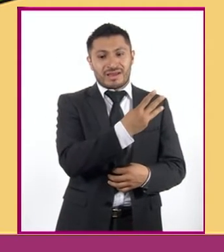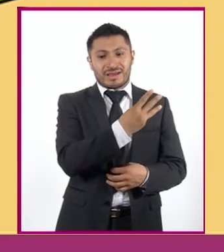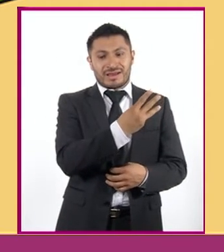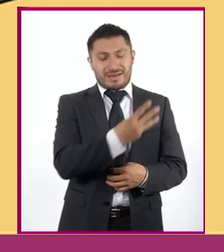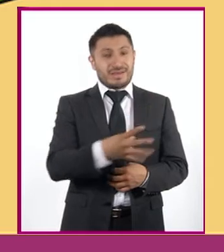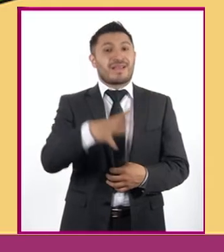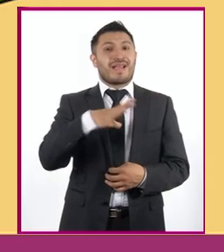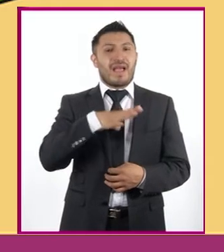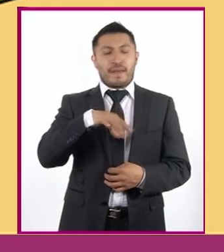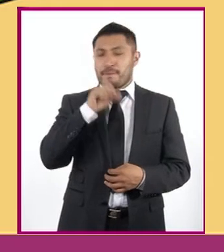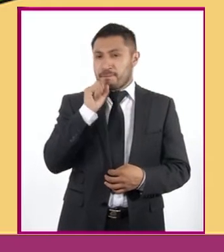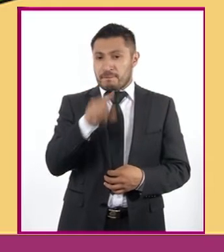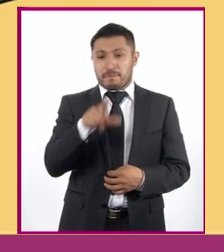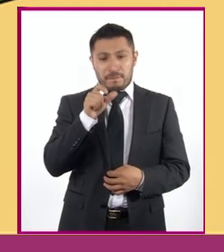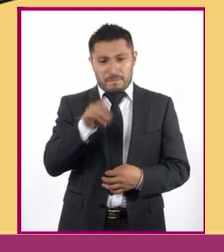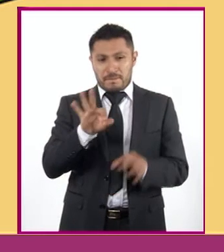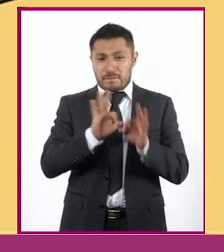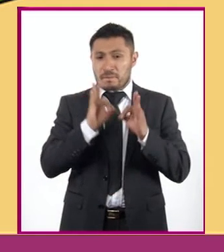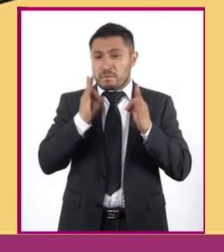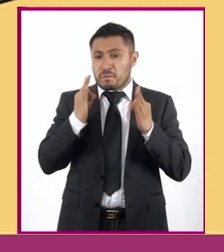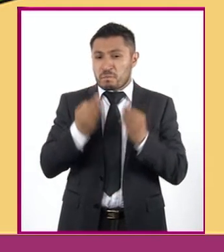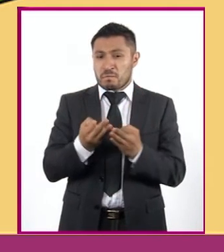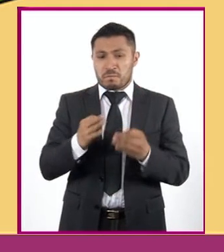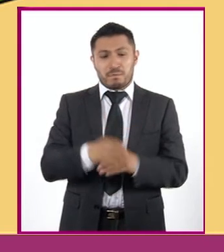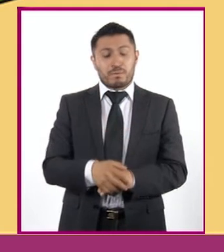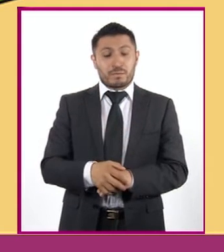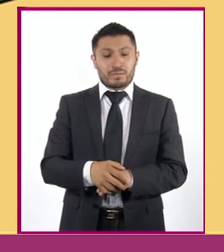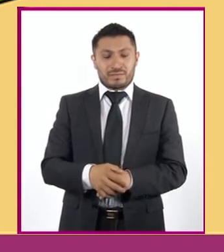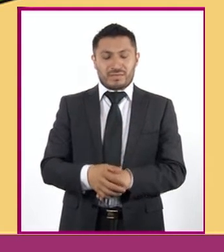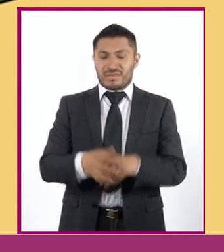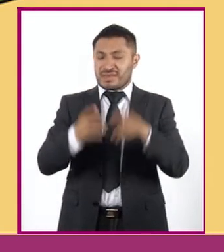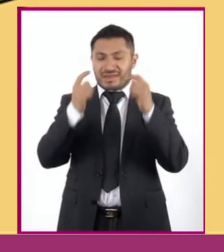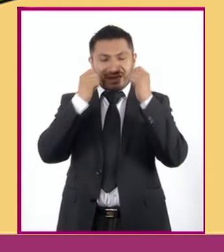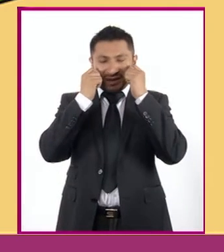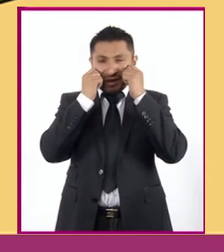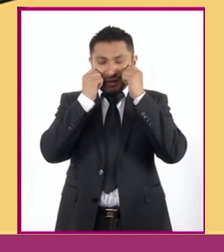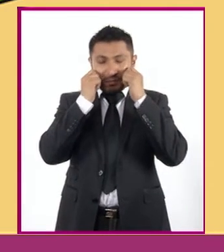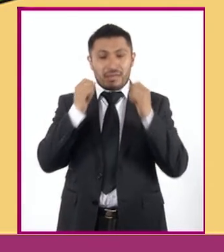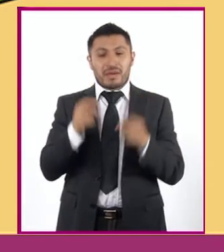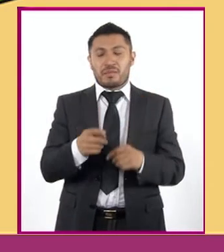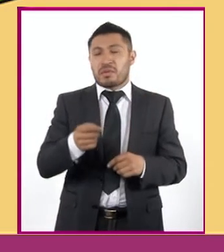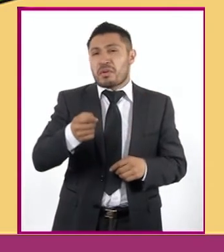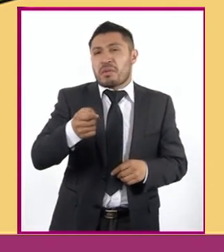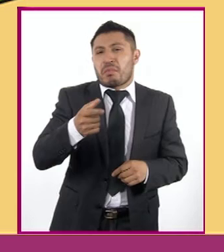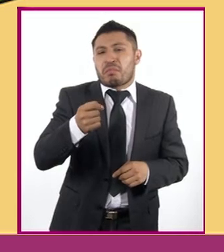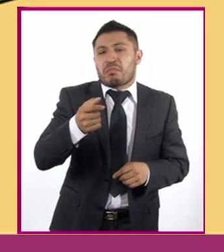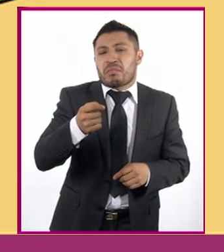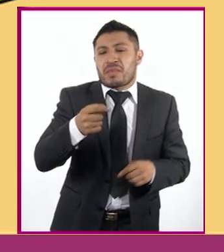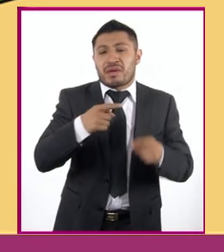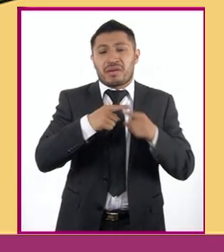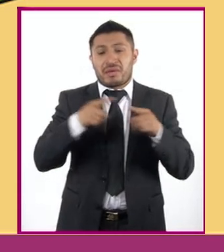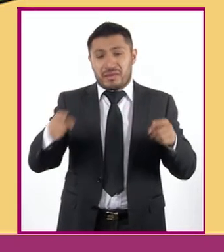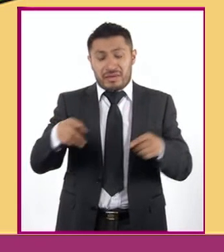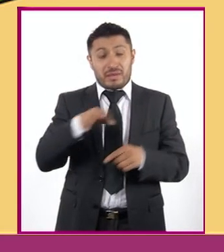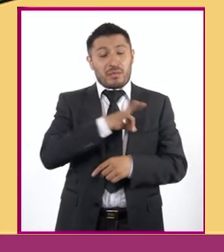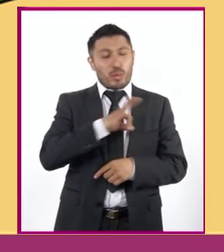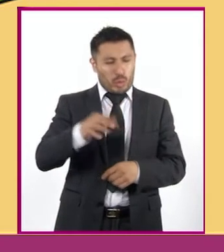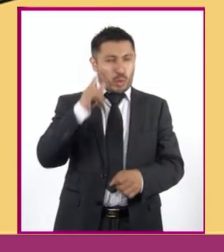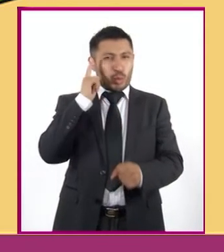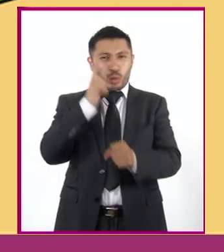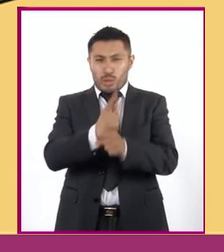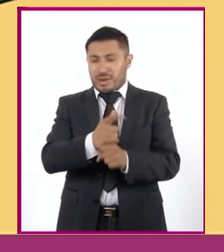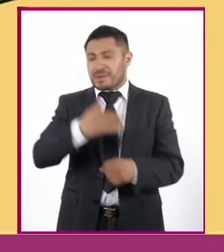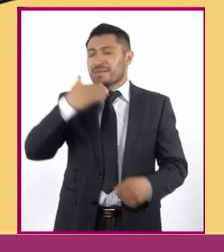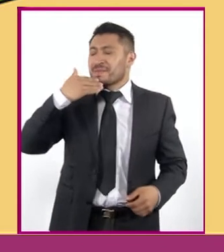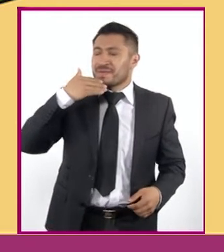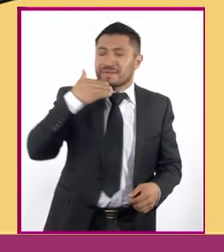se encuentran en la misma posición. A pesar de que no es muy notoria la diferencia, lograron observarlo.